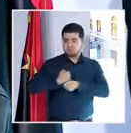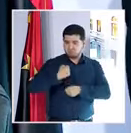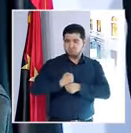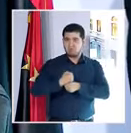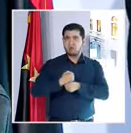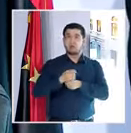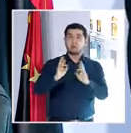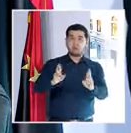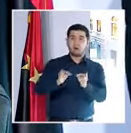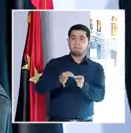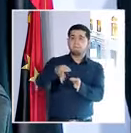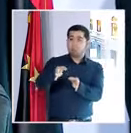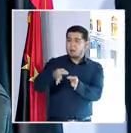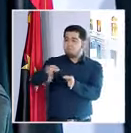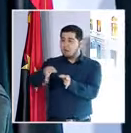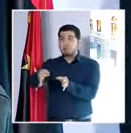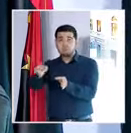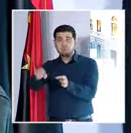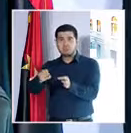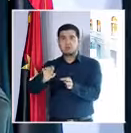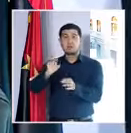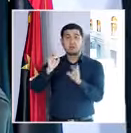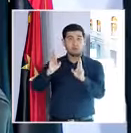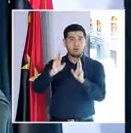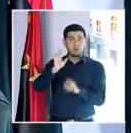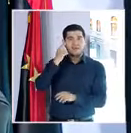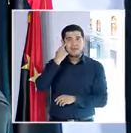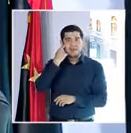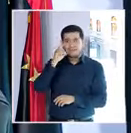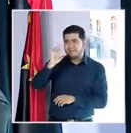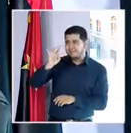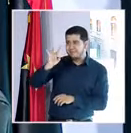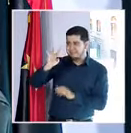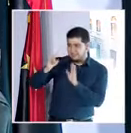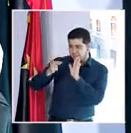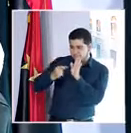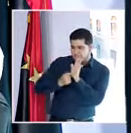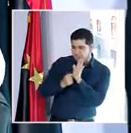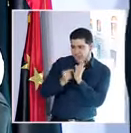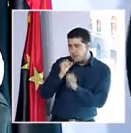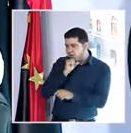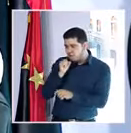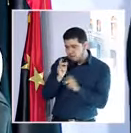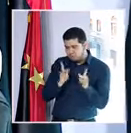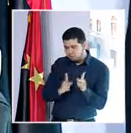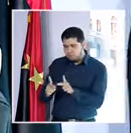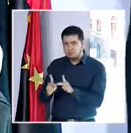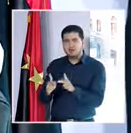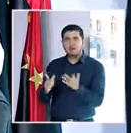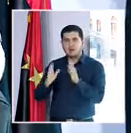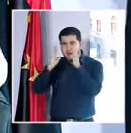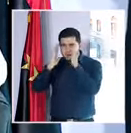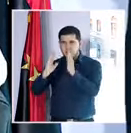municipios, y aspiramos a que sean más de 15 mil adultos mayores con atención